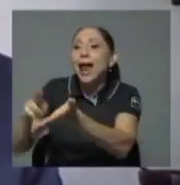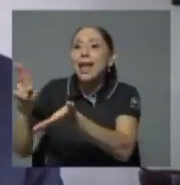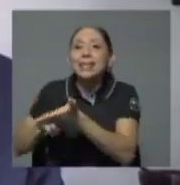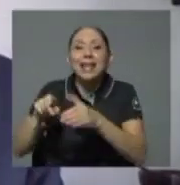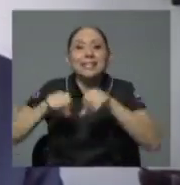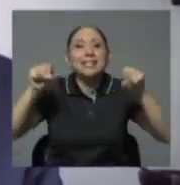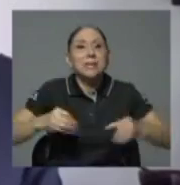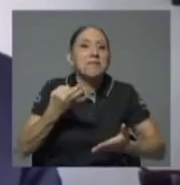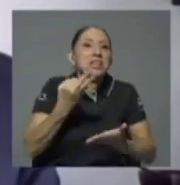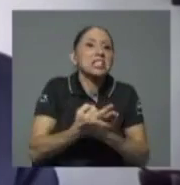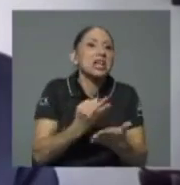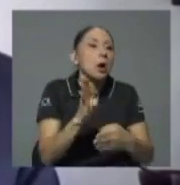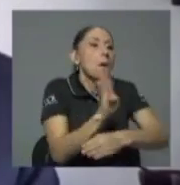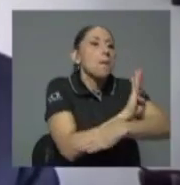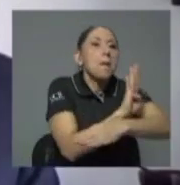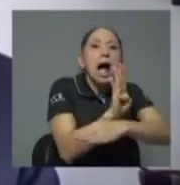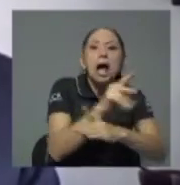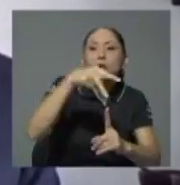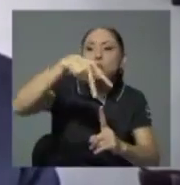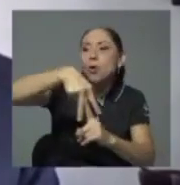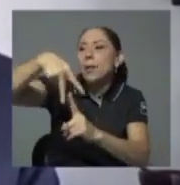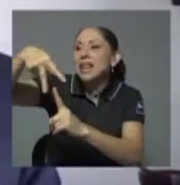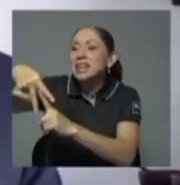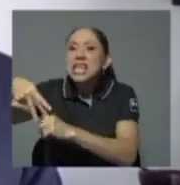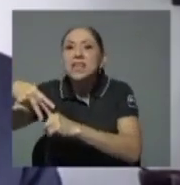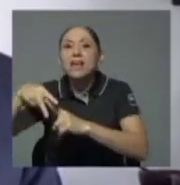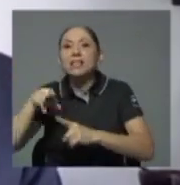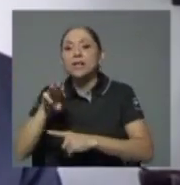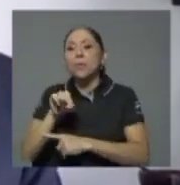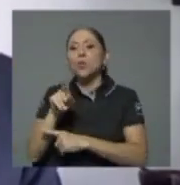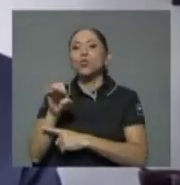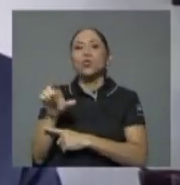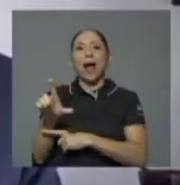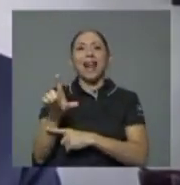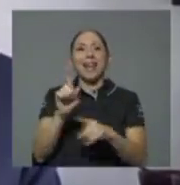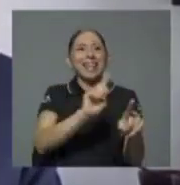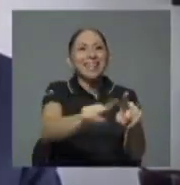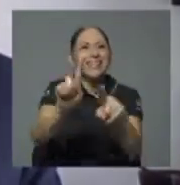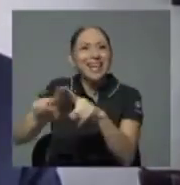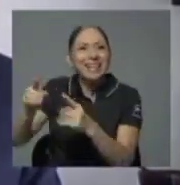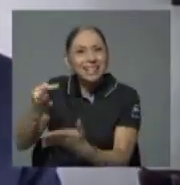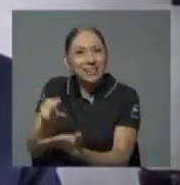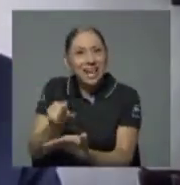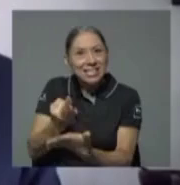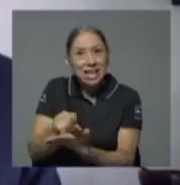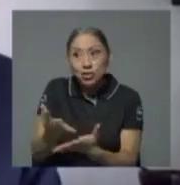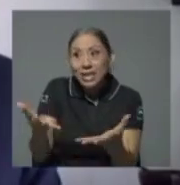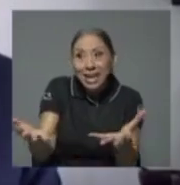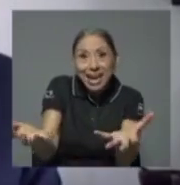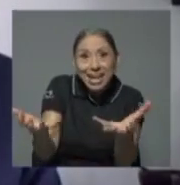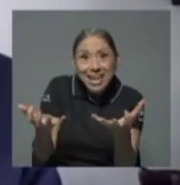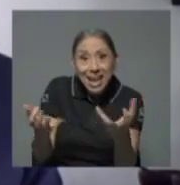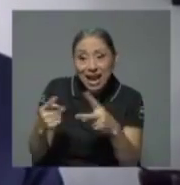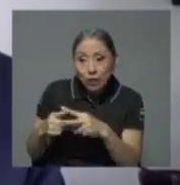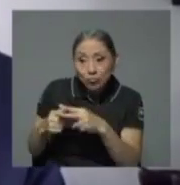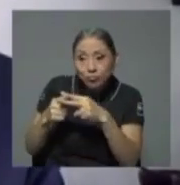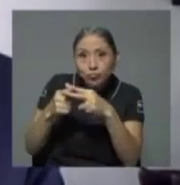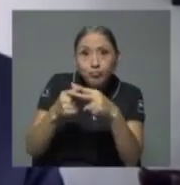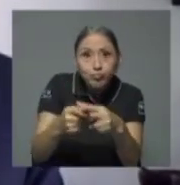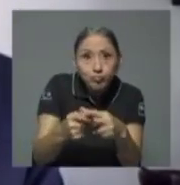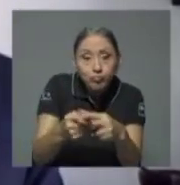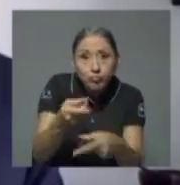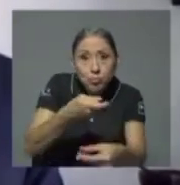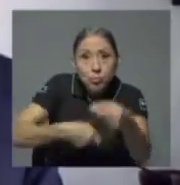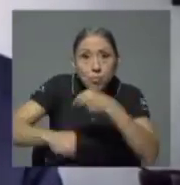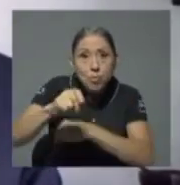bancos, cooperativas, mutuales, financieras, todos aquellos que quieran crear hipotecas, originar hipotecas